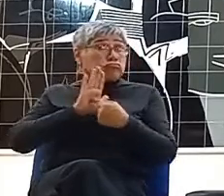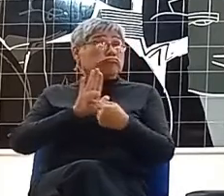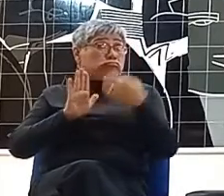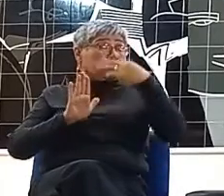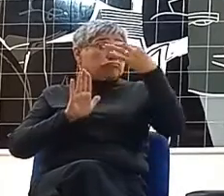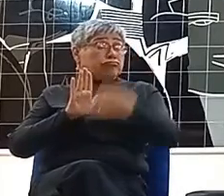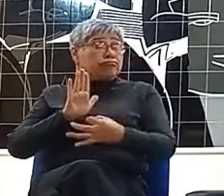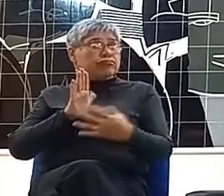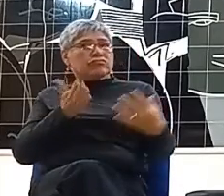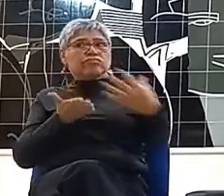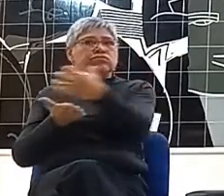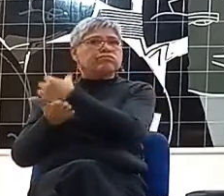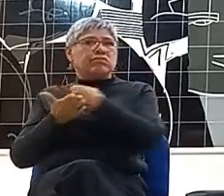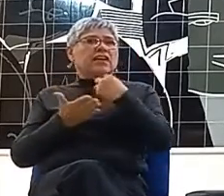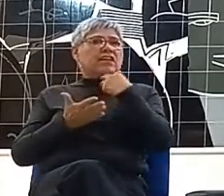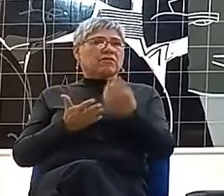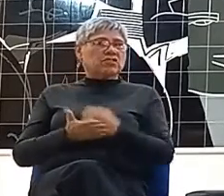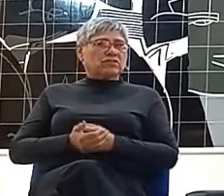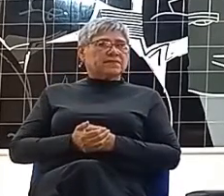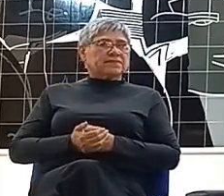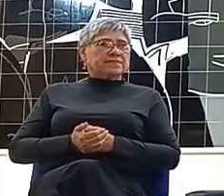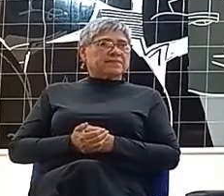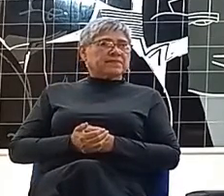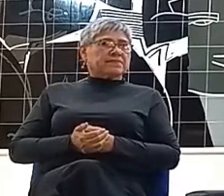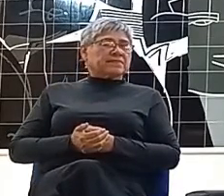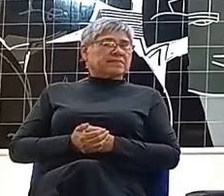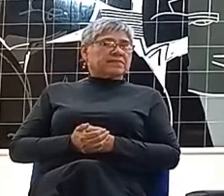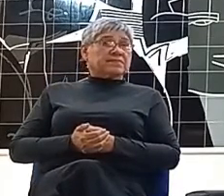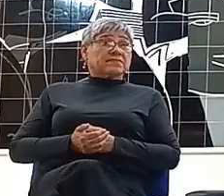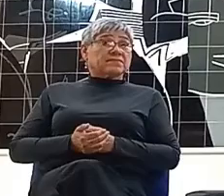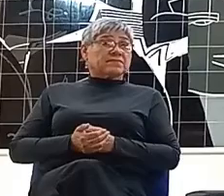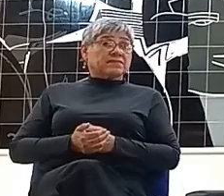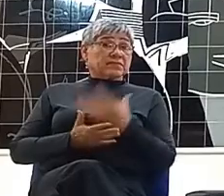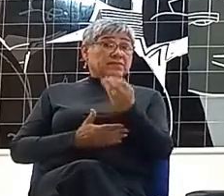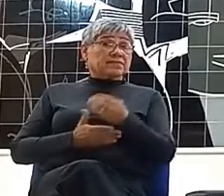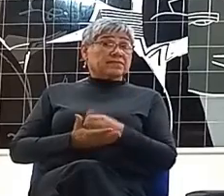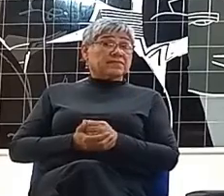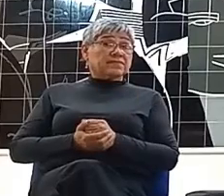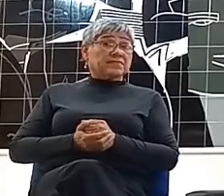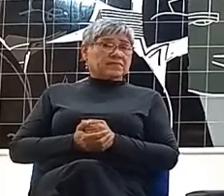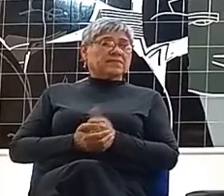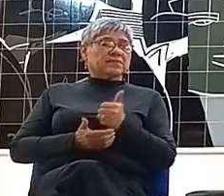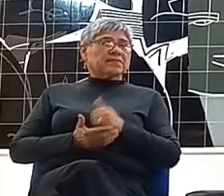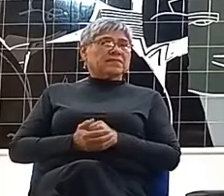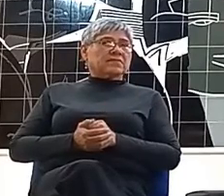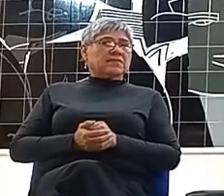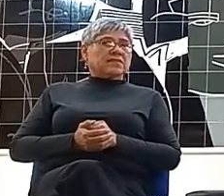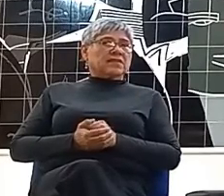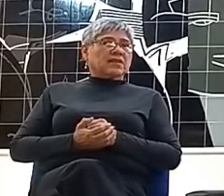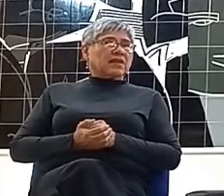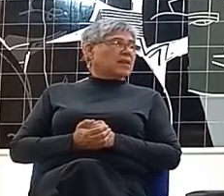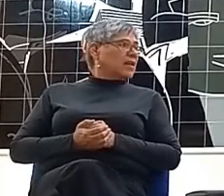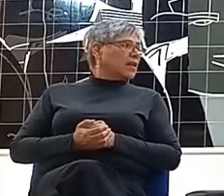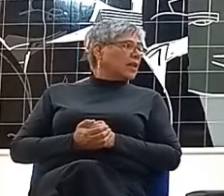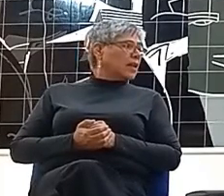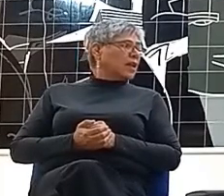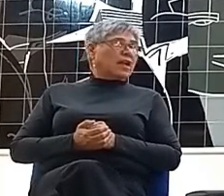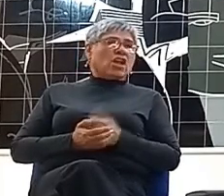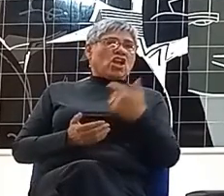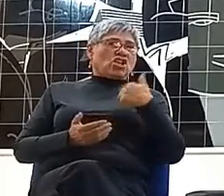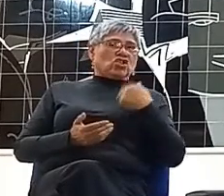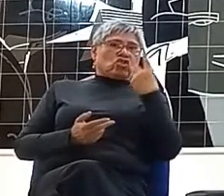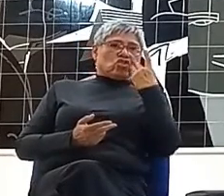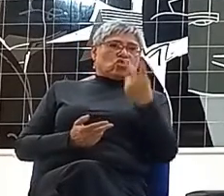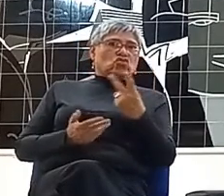voces en la poesía. Y un poco hablando de eso, ¿qué caracteriza? ¿Cómo yo veo las